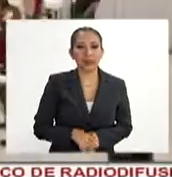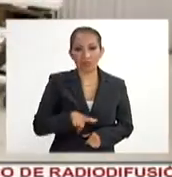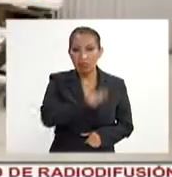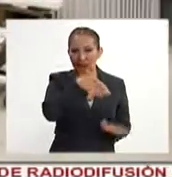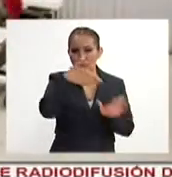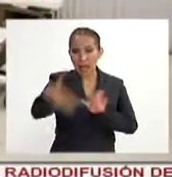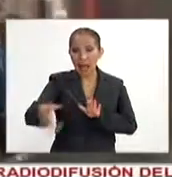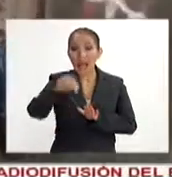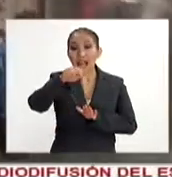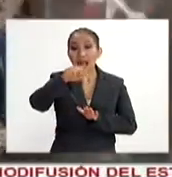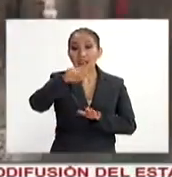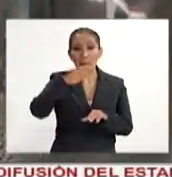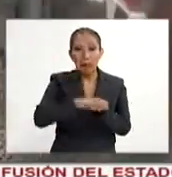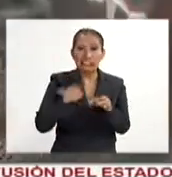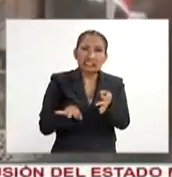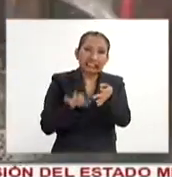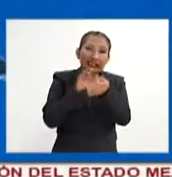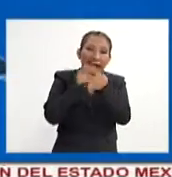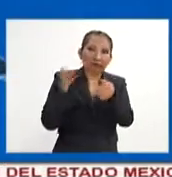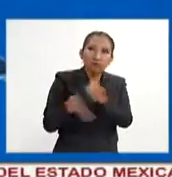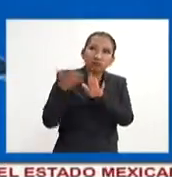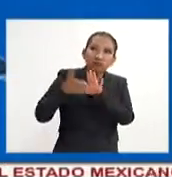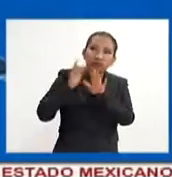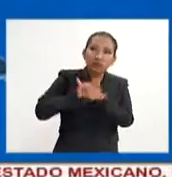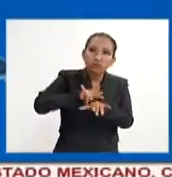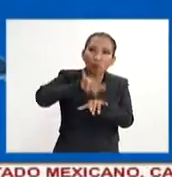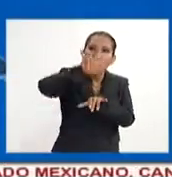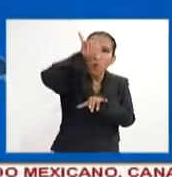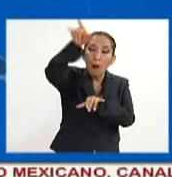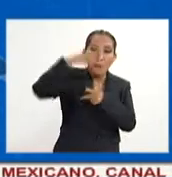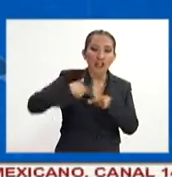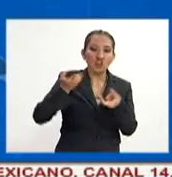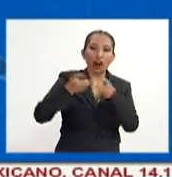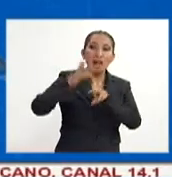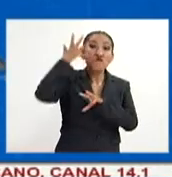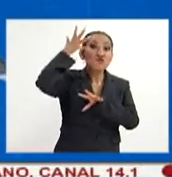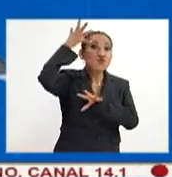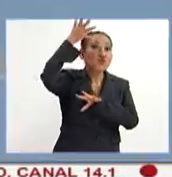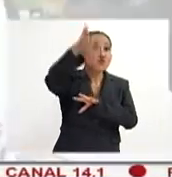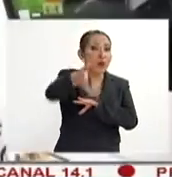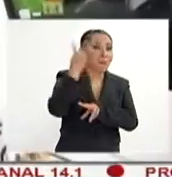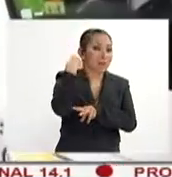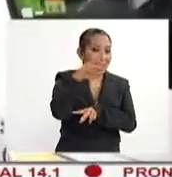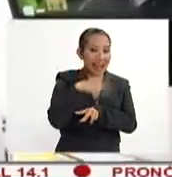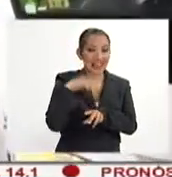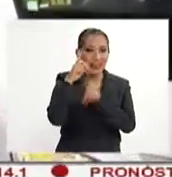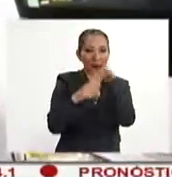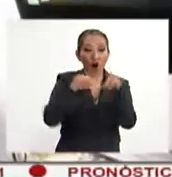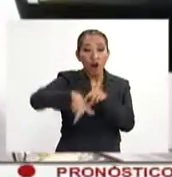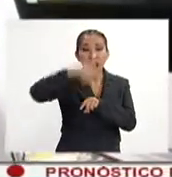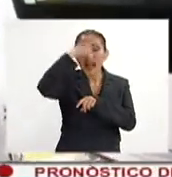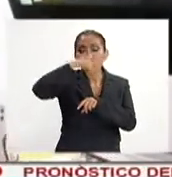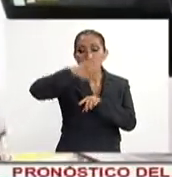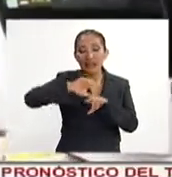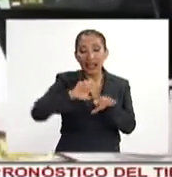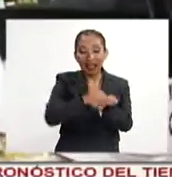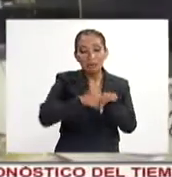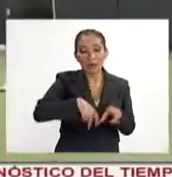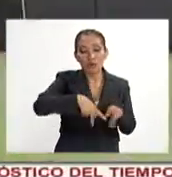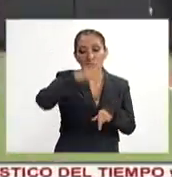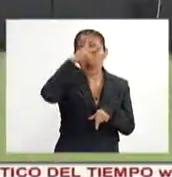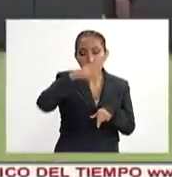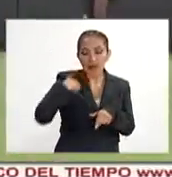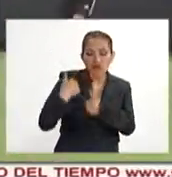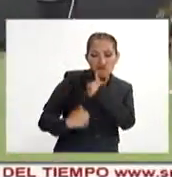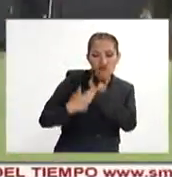Más adelante, la NASA cada vez más cerca de la fabricación del transporte de pasajeros del futuro. Y en los deportes, esta noche la selección mexicana